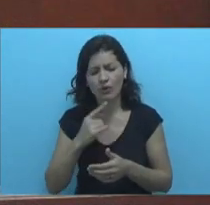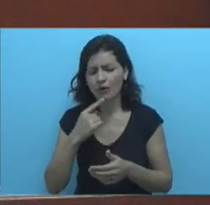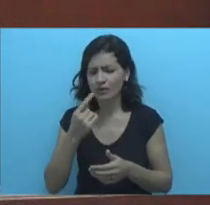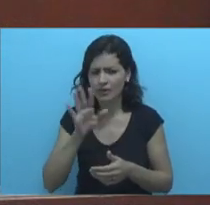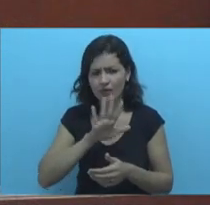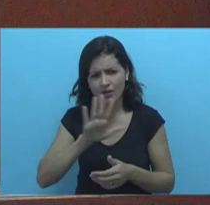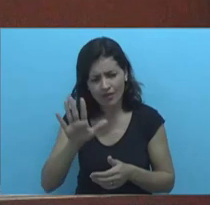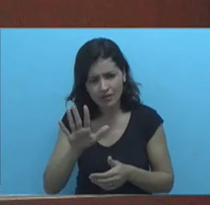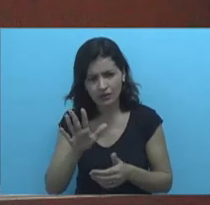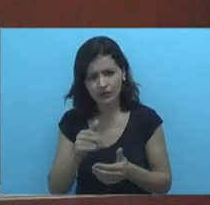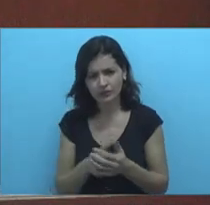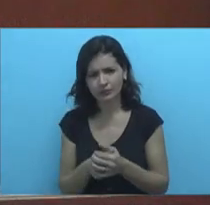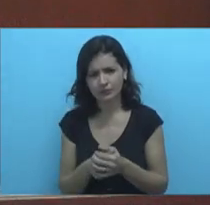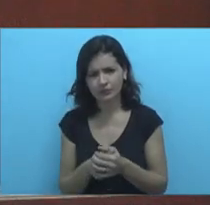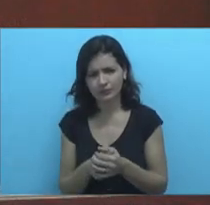Yo quiero